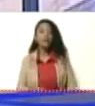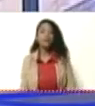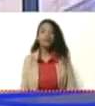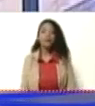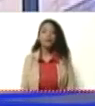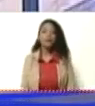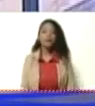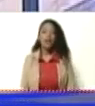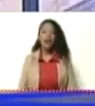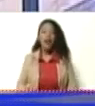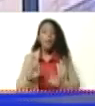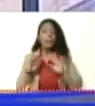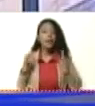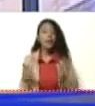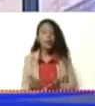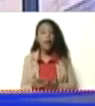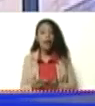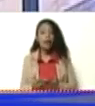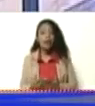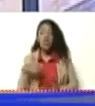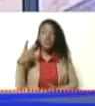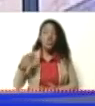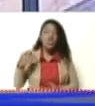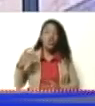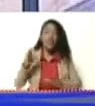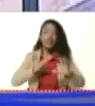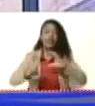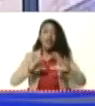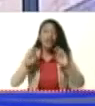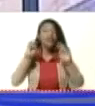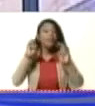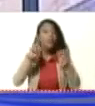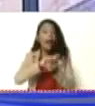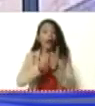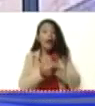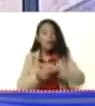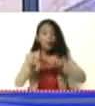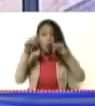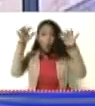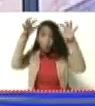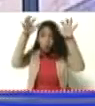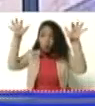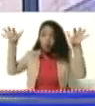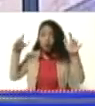en la pandemia y niegan la verdad científica en el tema del cambio climático.